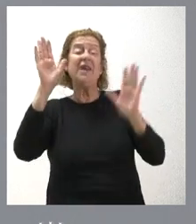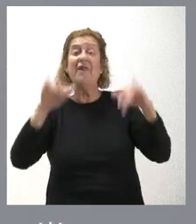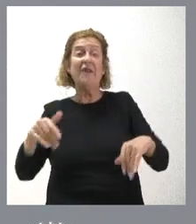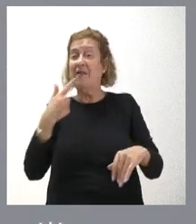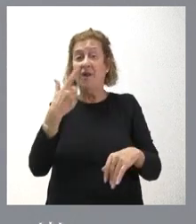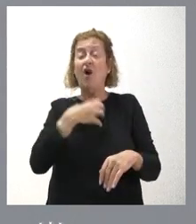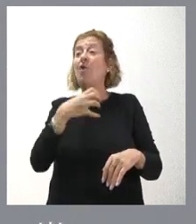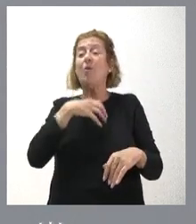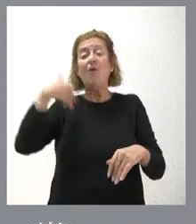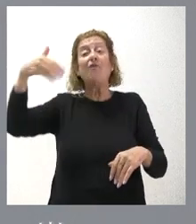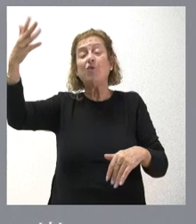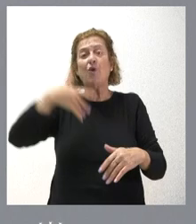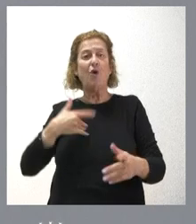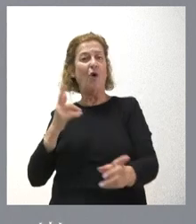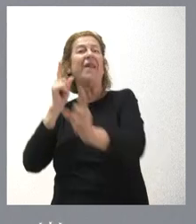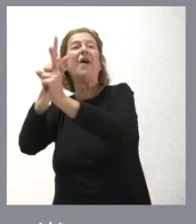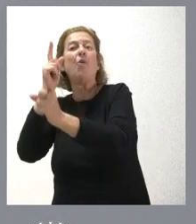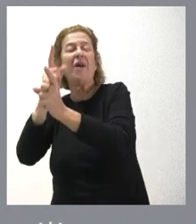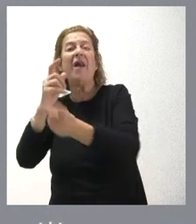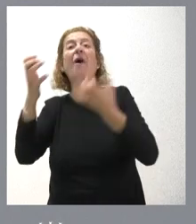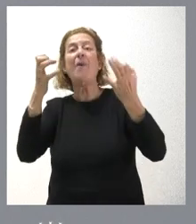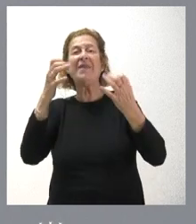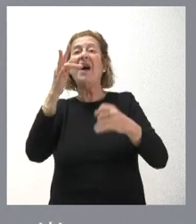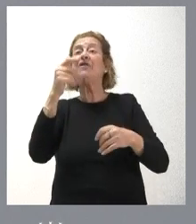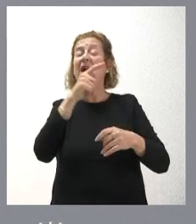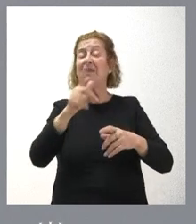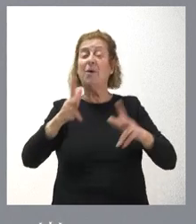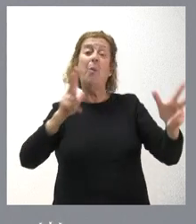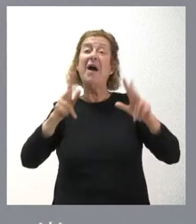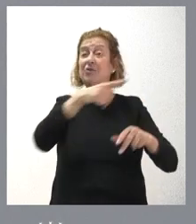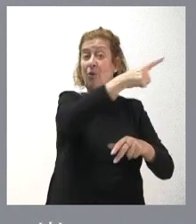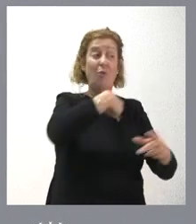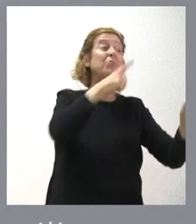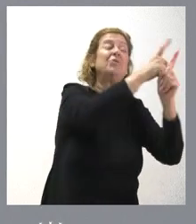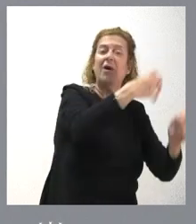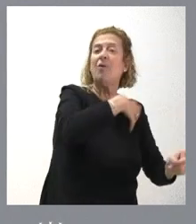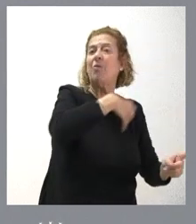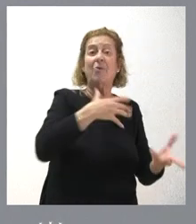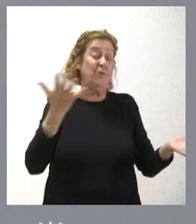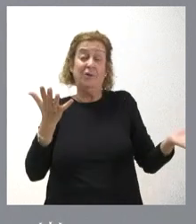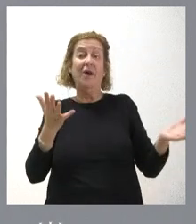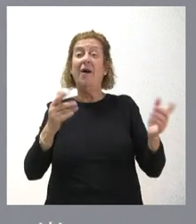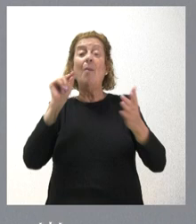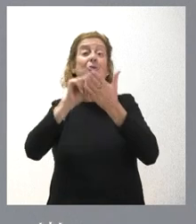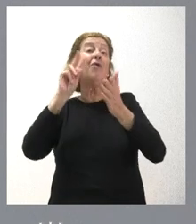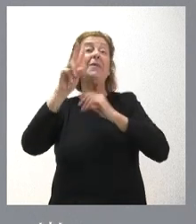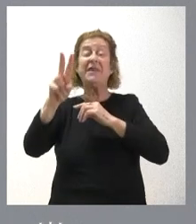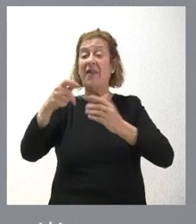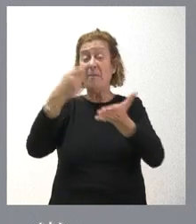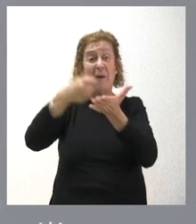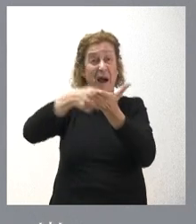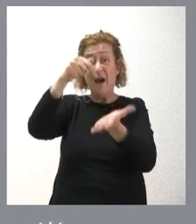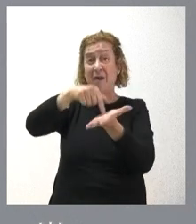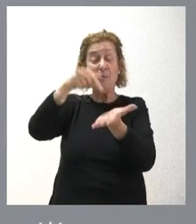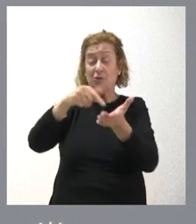el futuro recurrir esas ventajas Fiscales en el país Vasco luego por tanto desde el punto de vista tributario nuestra competencia en materia del